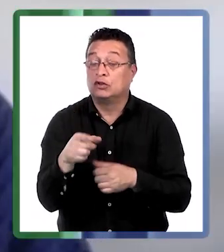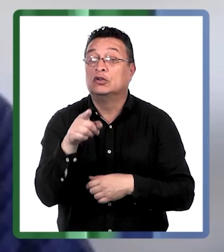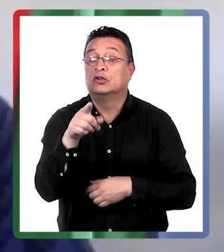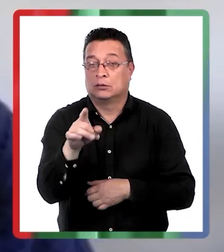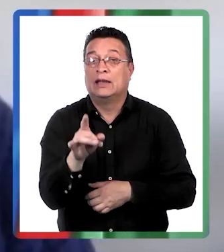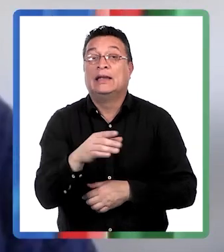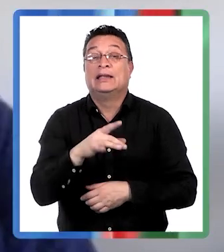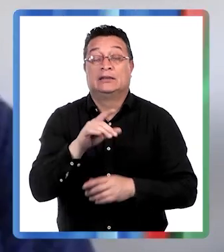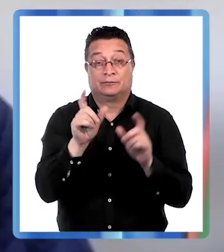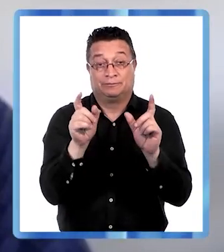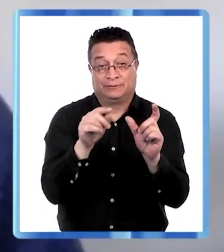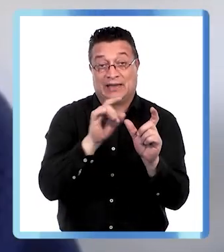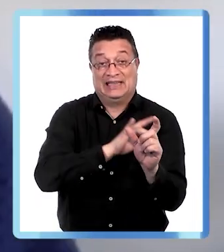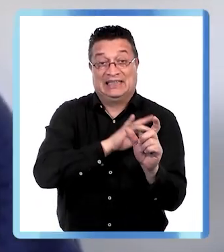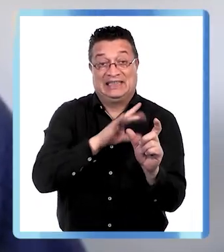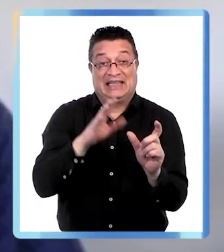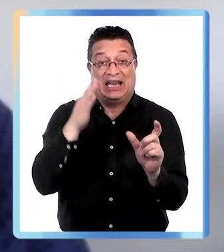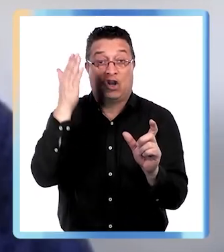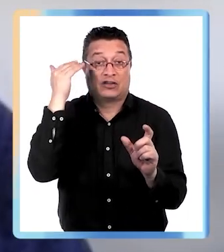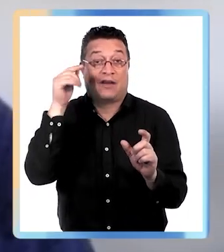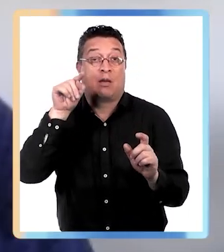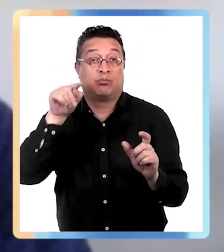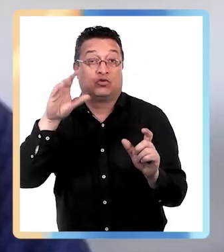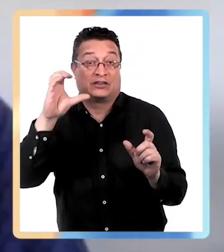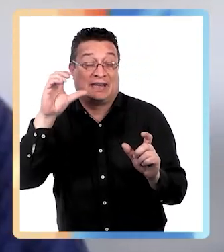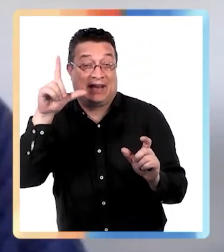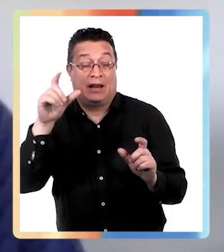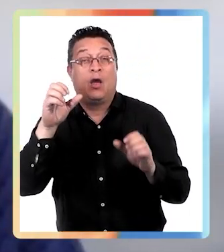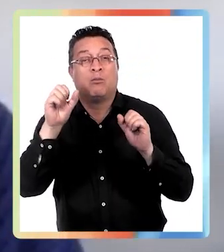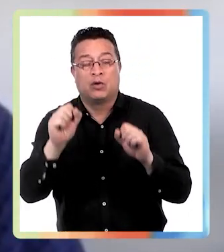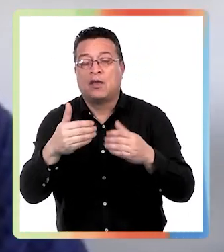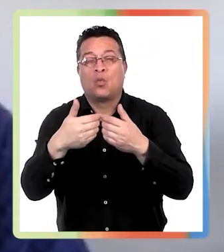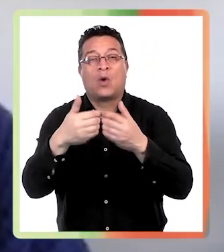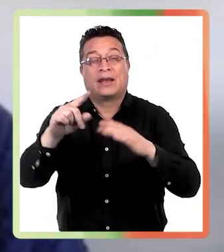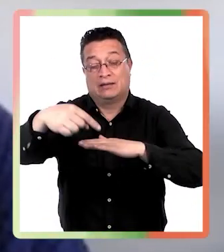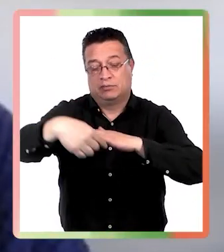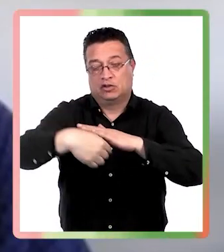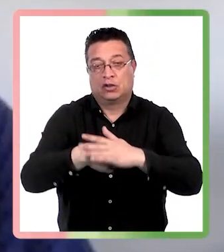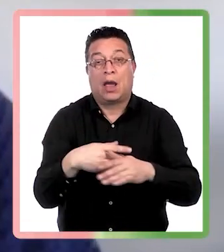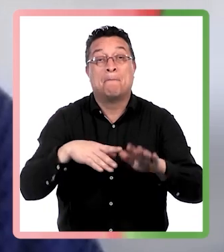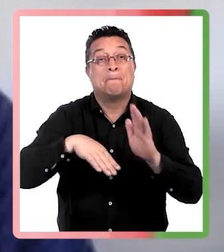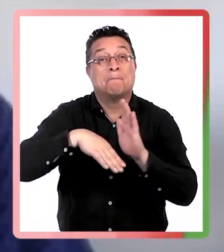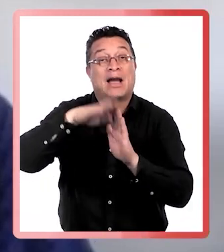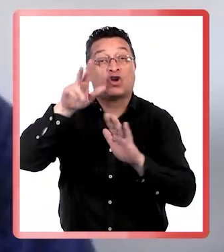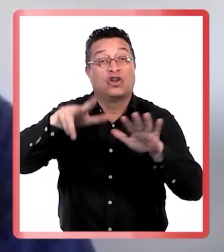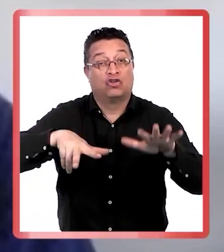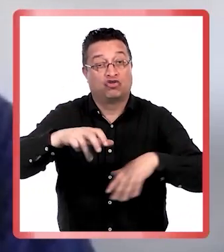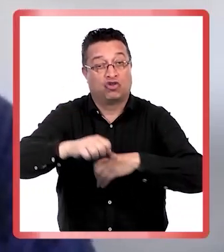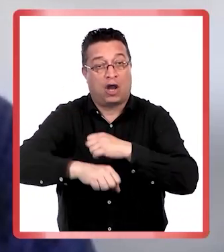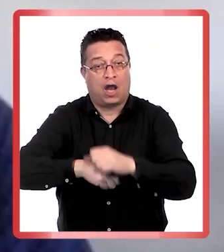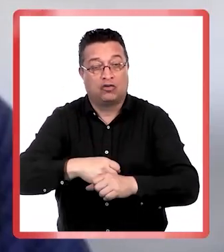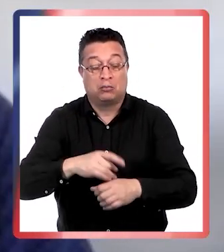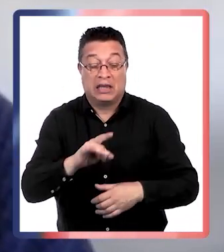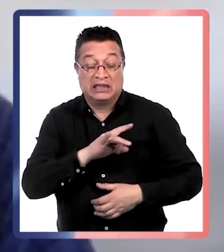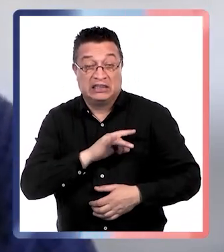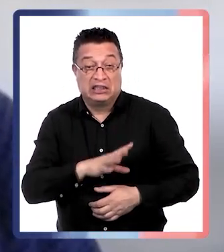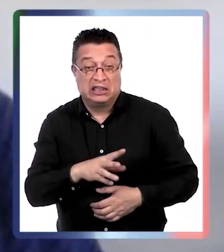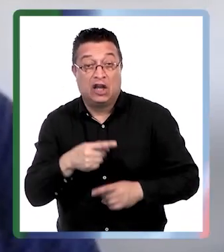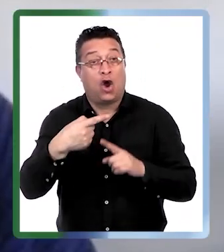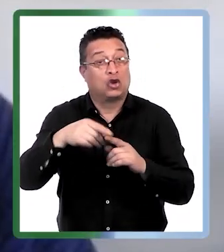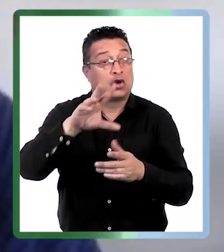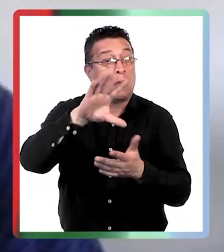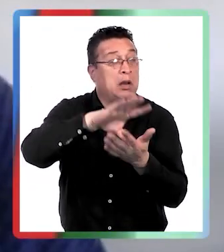pregunta. Chilenosabe.cl puede ingresar cualquier persona mayor de 18 años, independiente de su